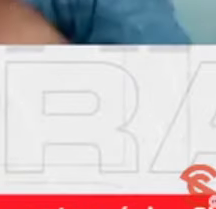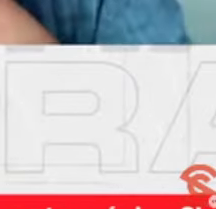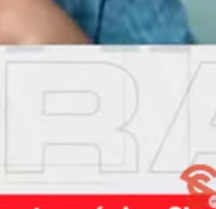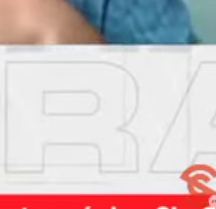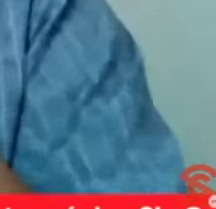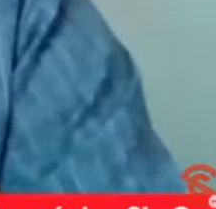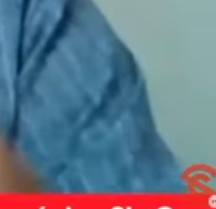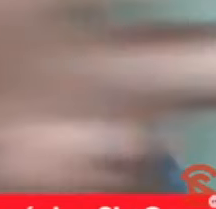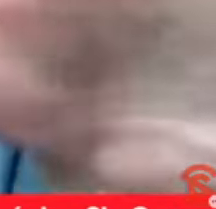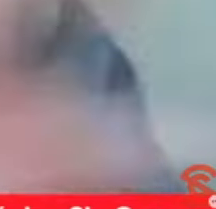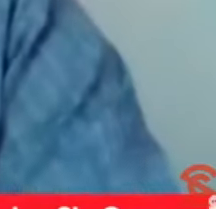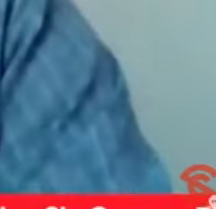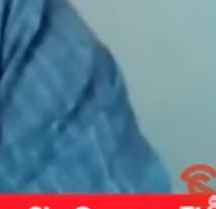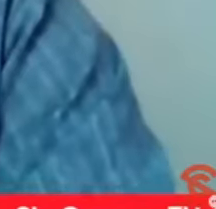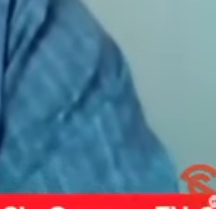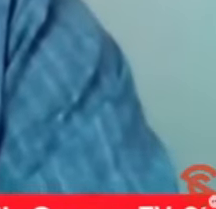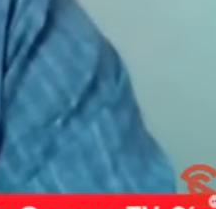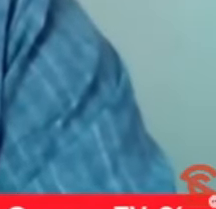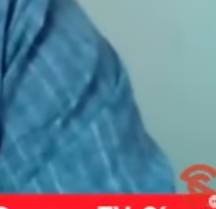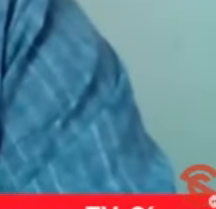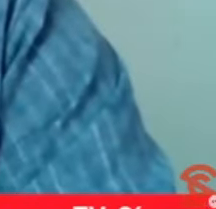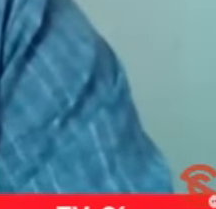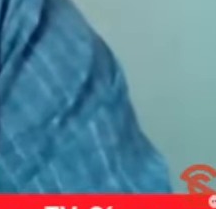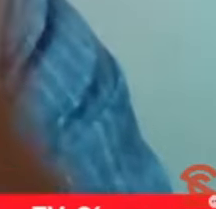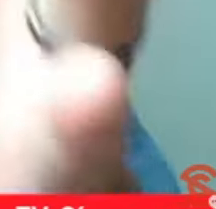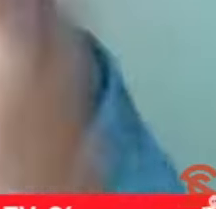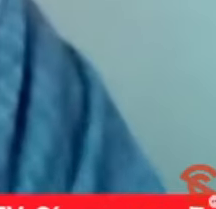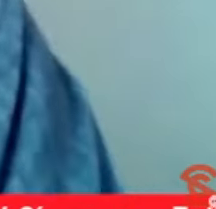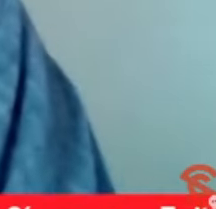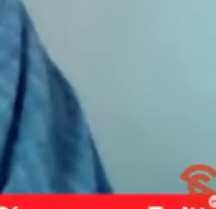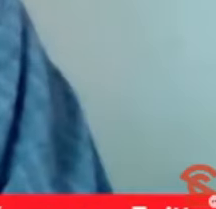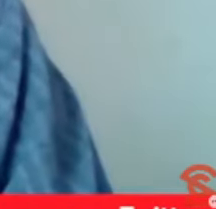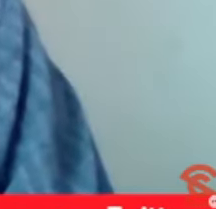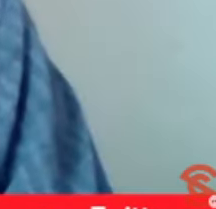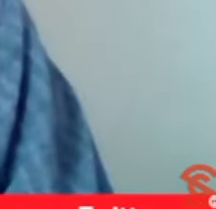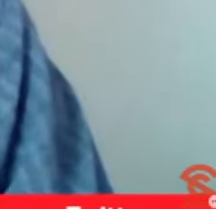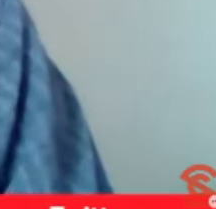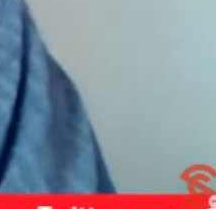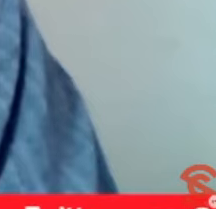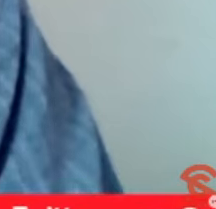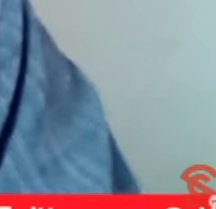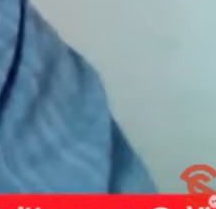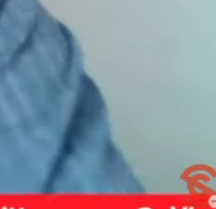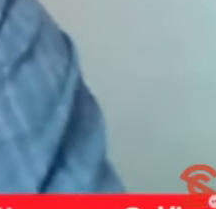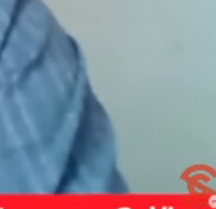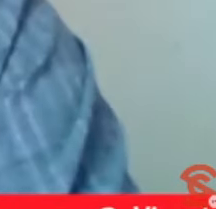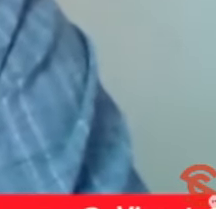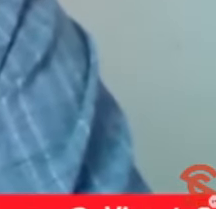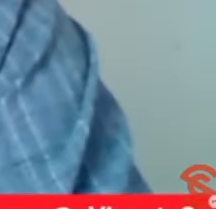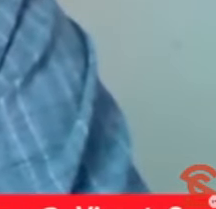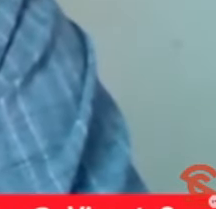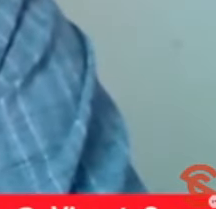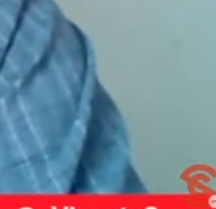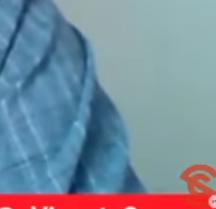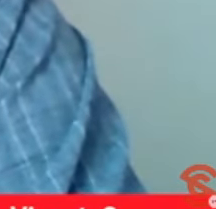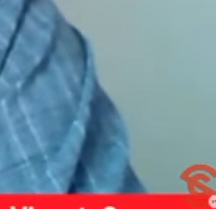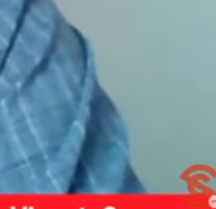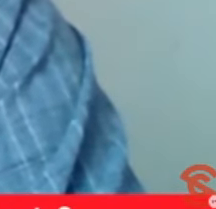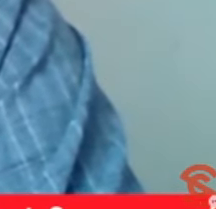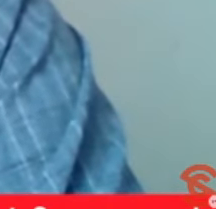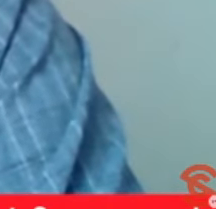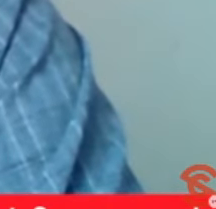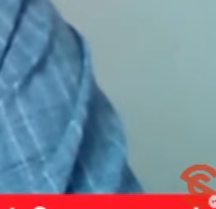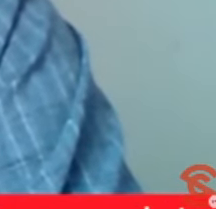efectivamente así efectivamente concluye Pues esta declaratoria O como le llama la magistrada Mónica